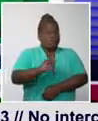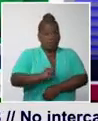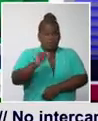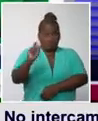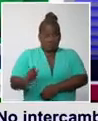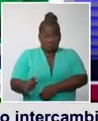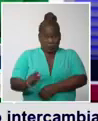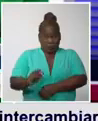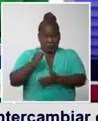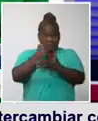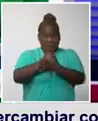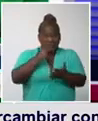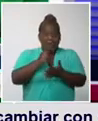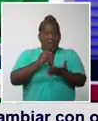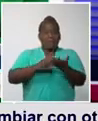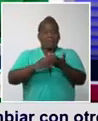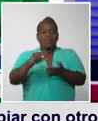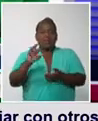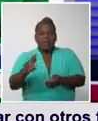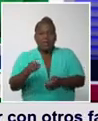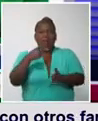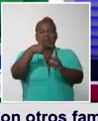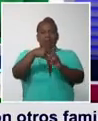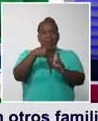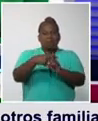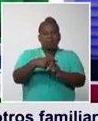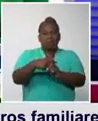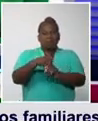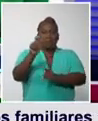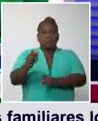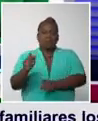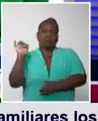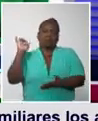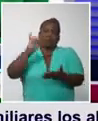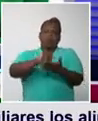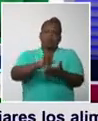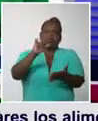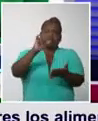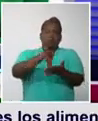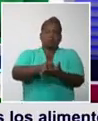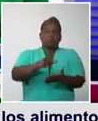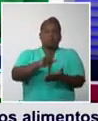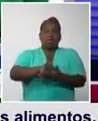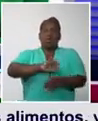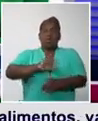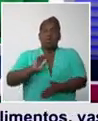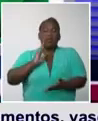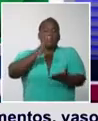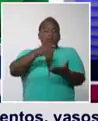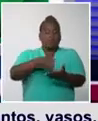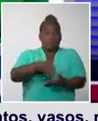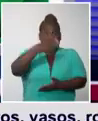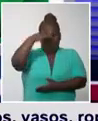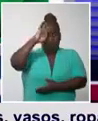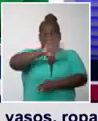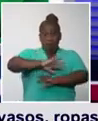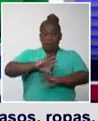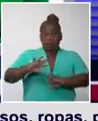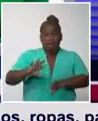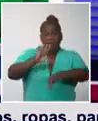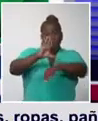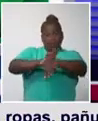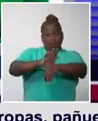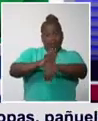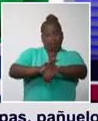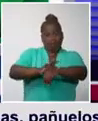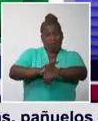diagnosticado pues han sido casos importados que han arribado a Cuba ya con la enfermedad. Hoy se trabaja